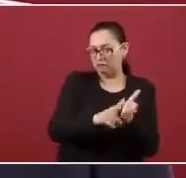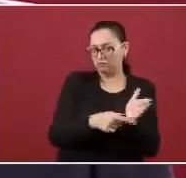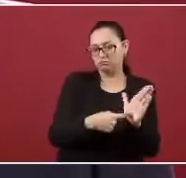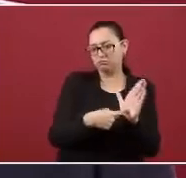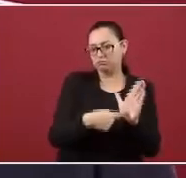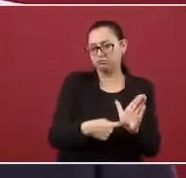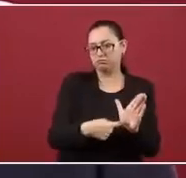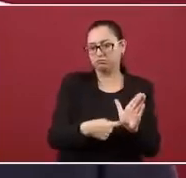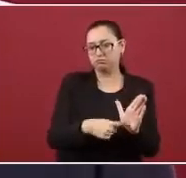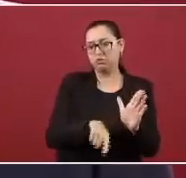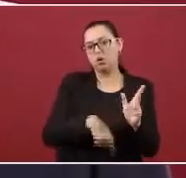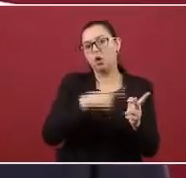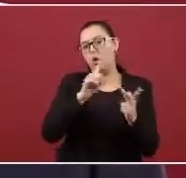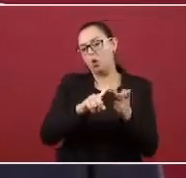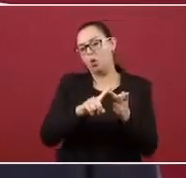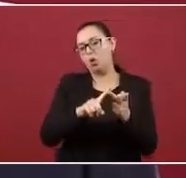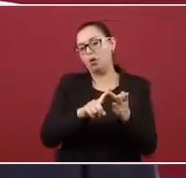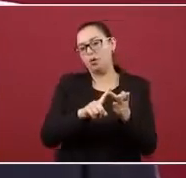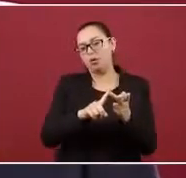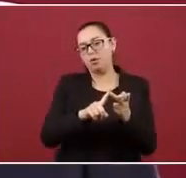o de la Policía